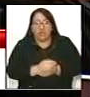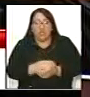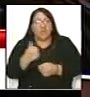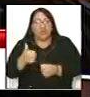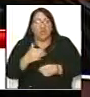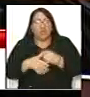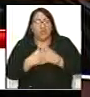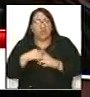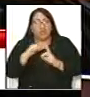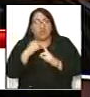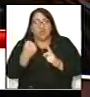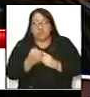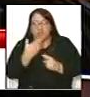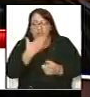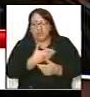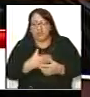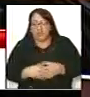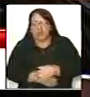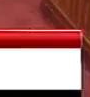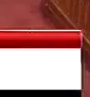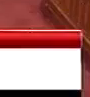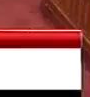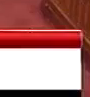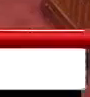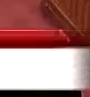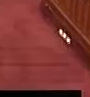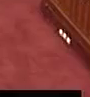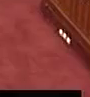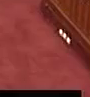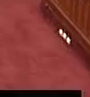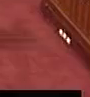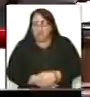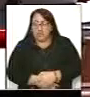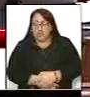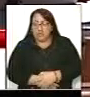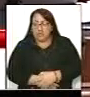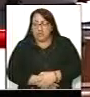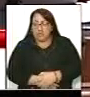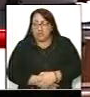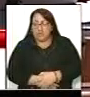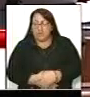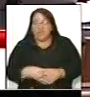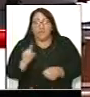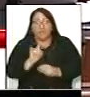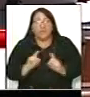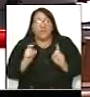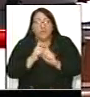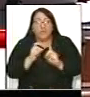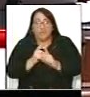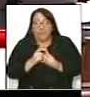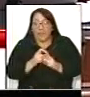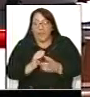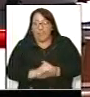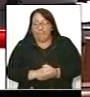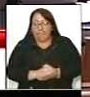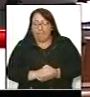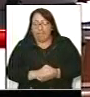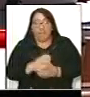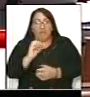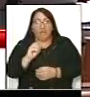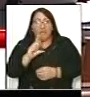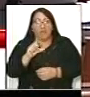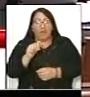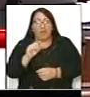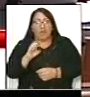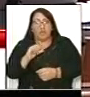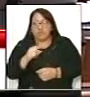útil para nuestra sociedad. Gracias, señora presidenta. Muchas gracias, señora congresista. Tiene el uso de la palabra el señor congresista Olaechea.